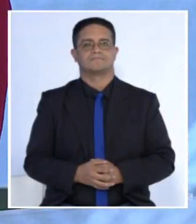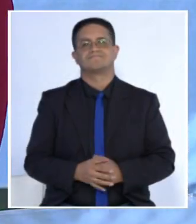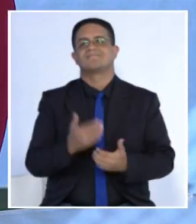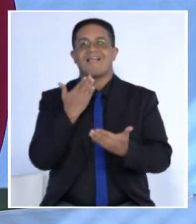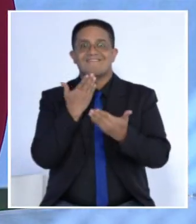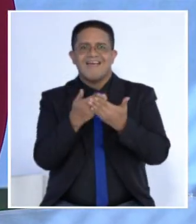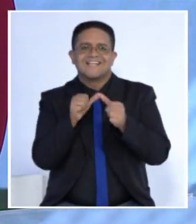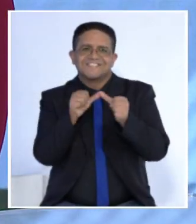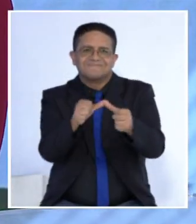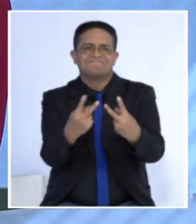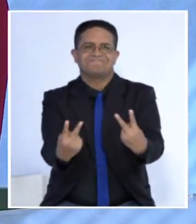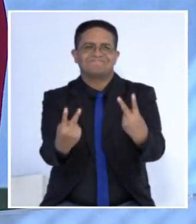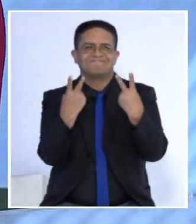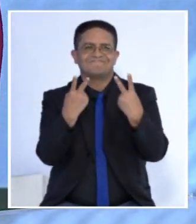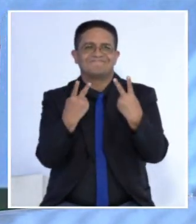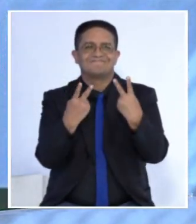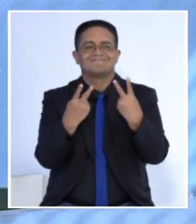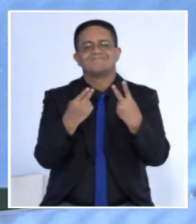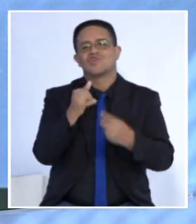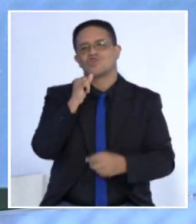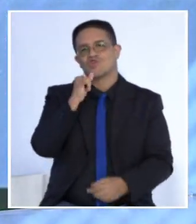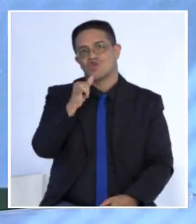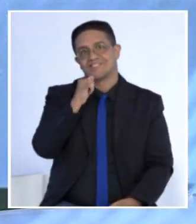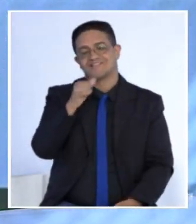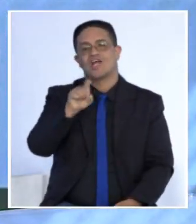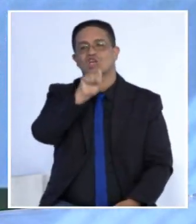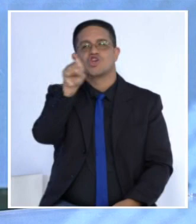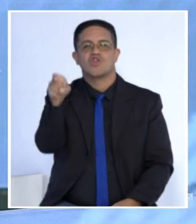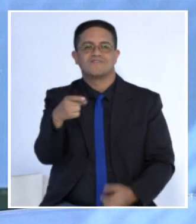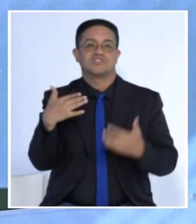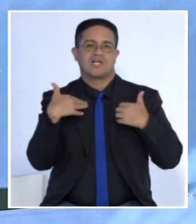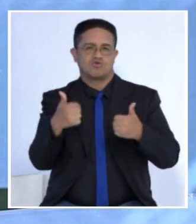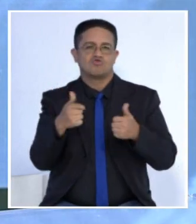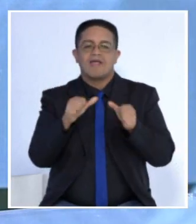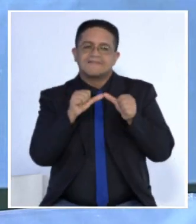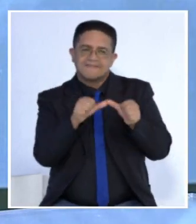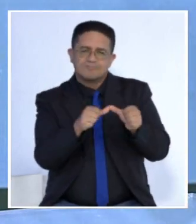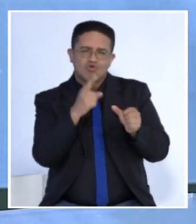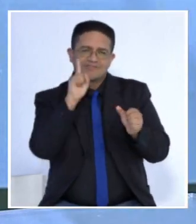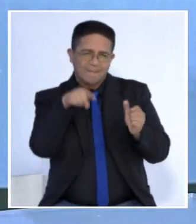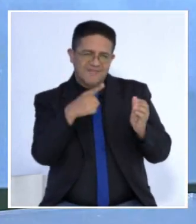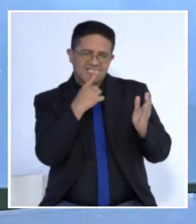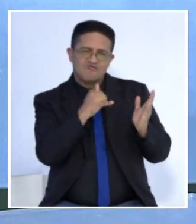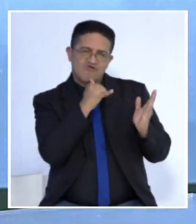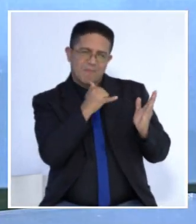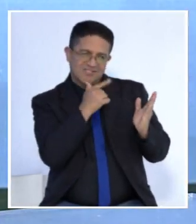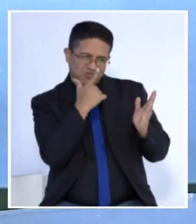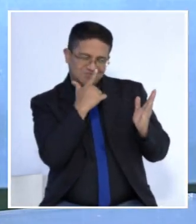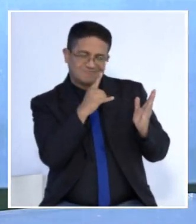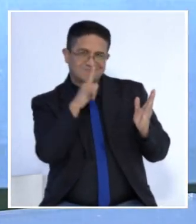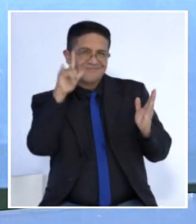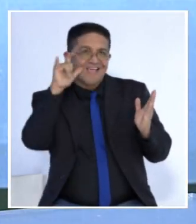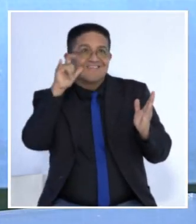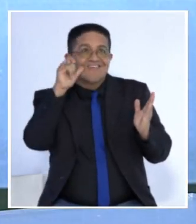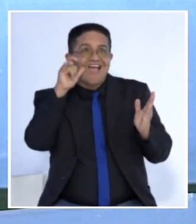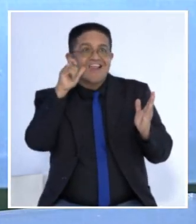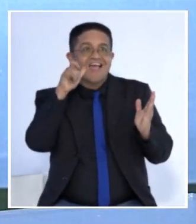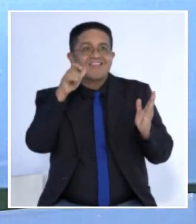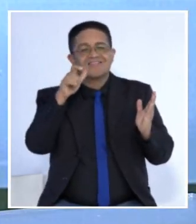Gracias por continuar en nuestra sintonía. Seguimos con ustedes conectados a través de las redes sociales, a través del Instagram Live, por la cuenta